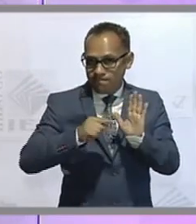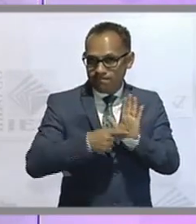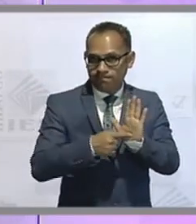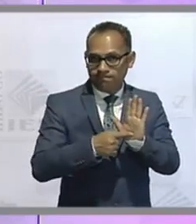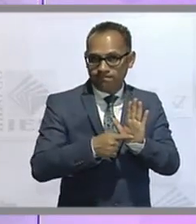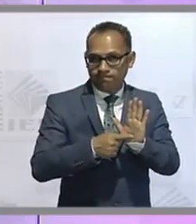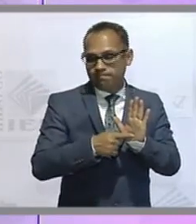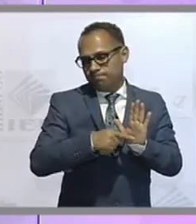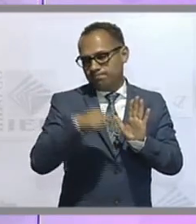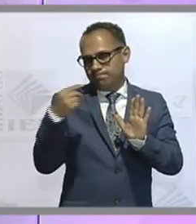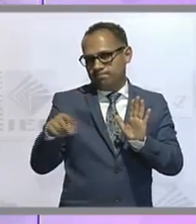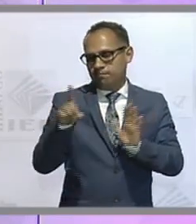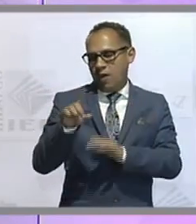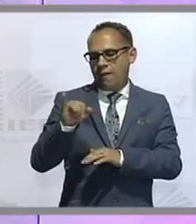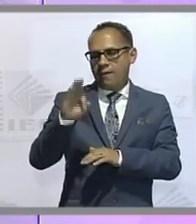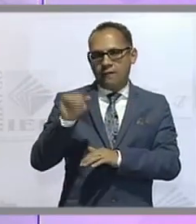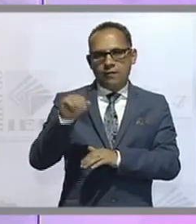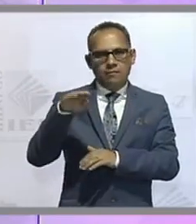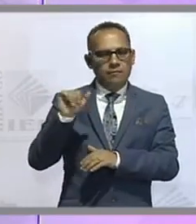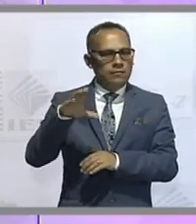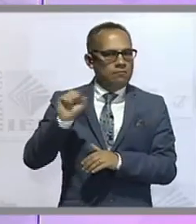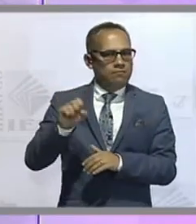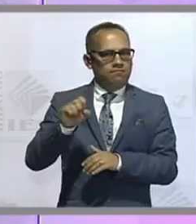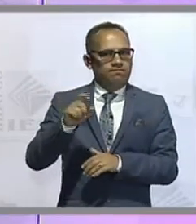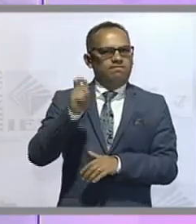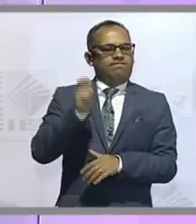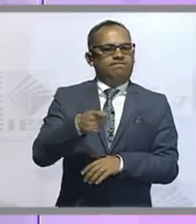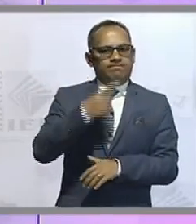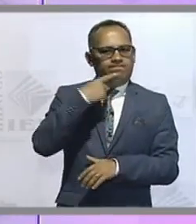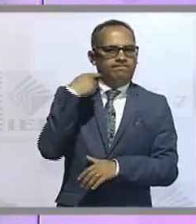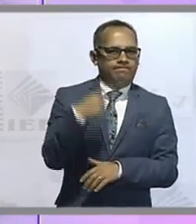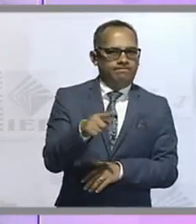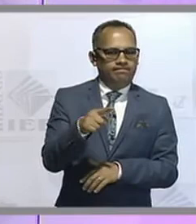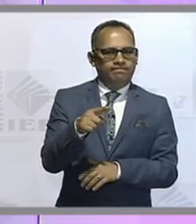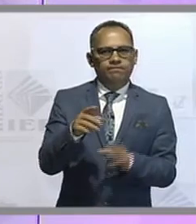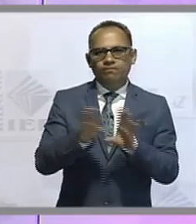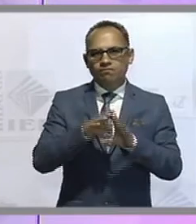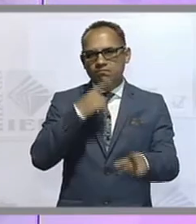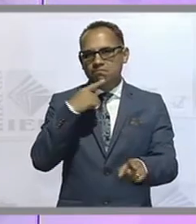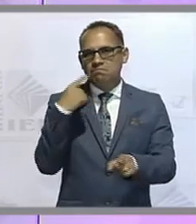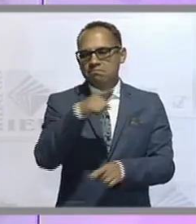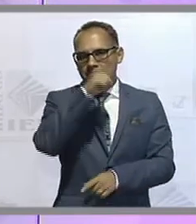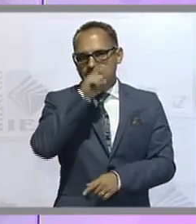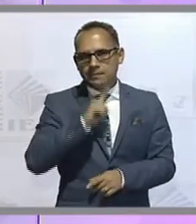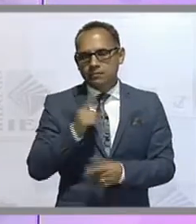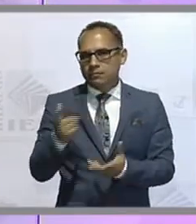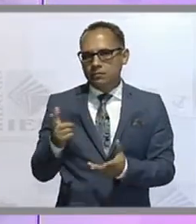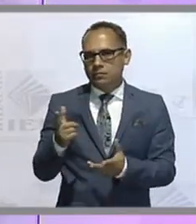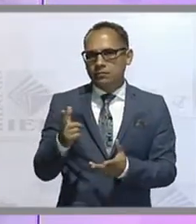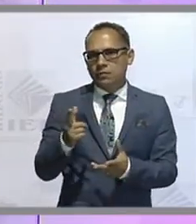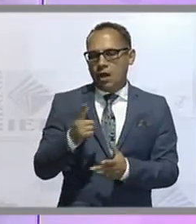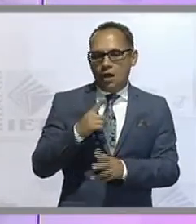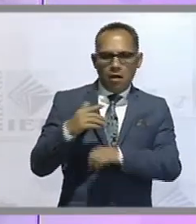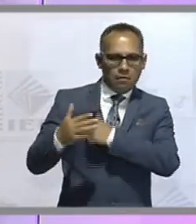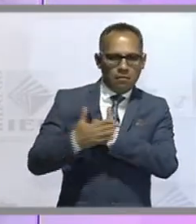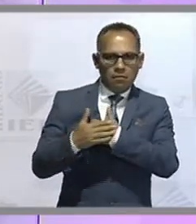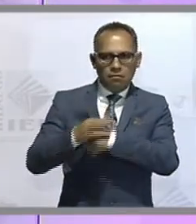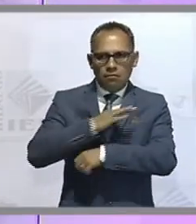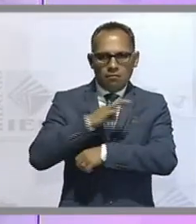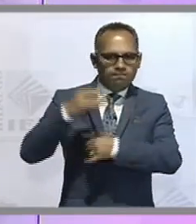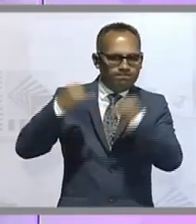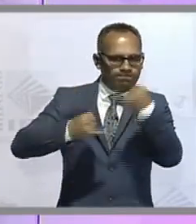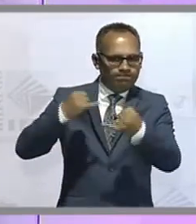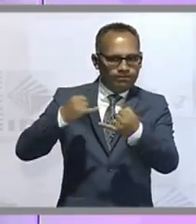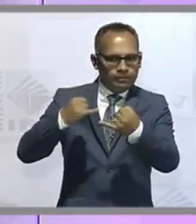de manera legal aquí lo que podemos hacer es que demos las propuestas a la ciudadanía que los comenzamos de manera directa y que